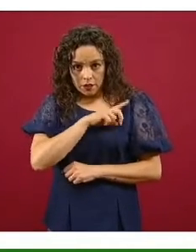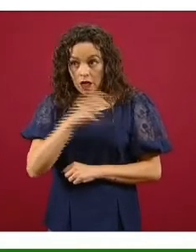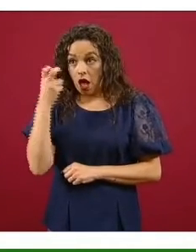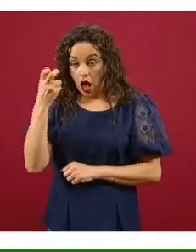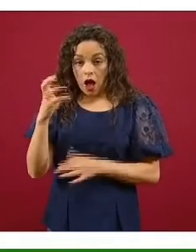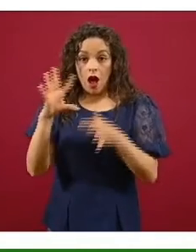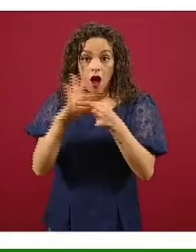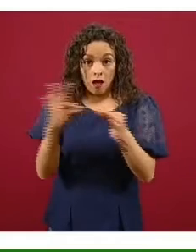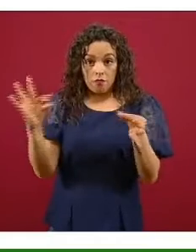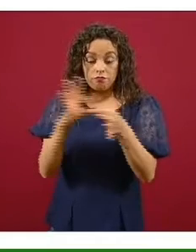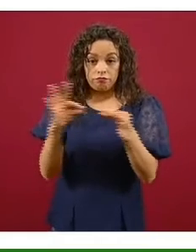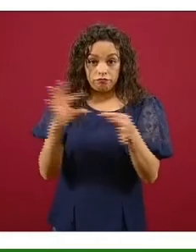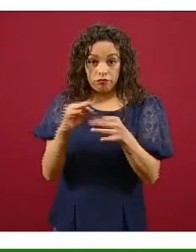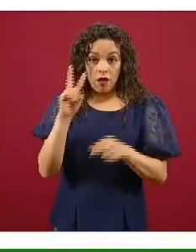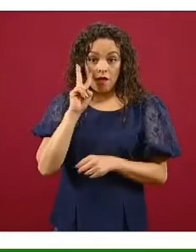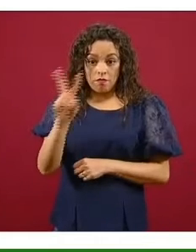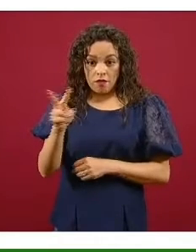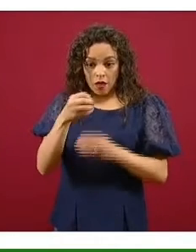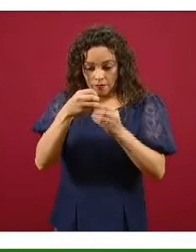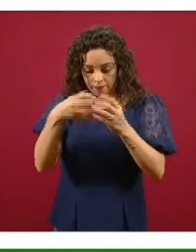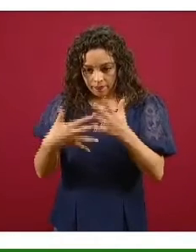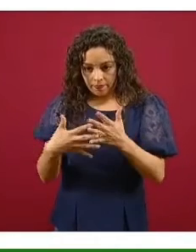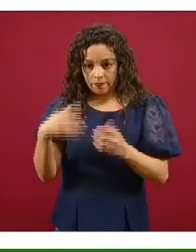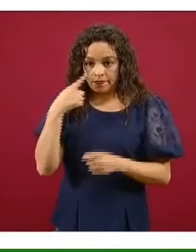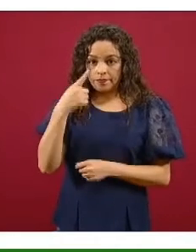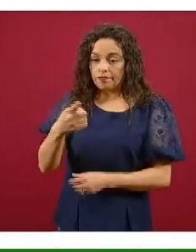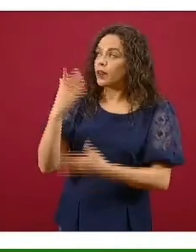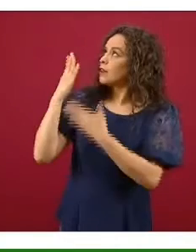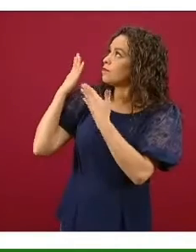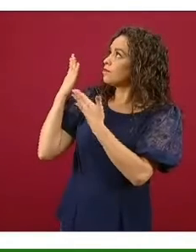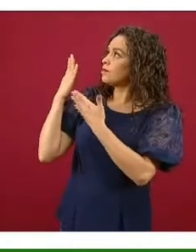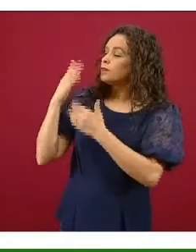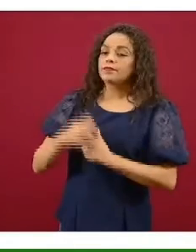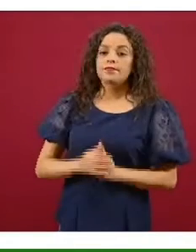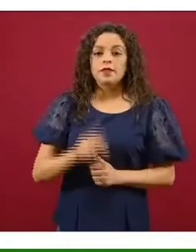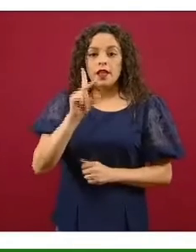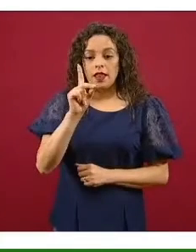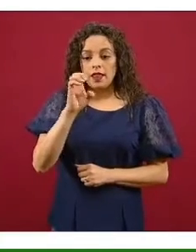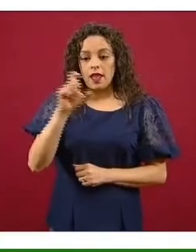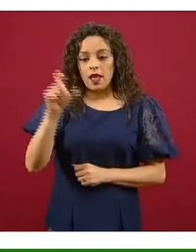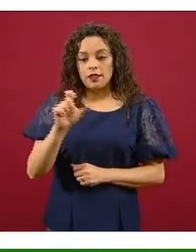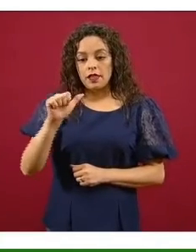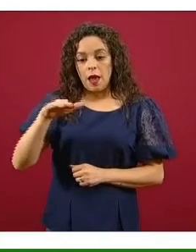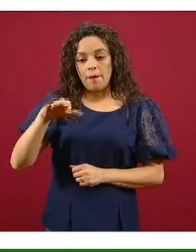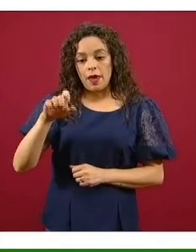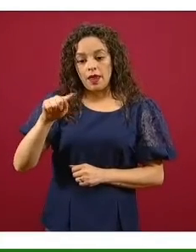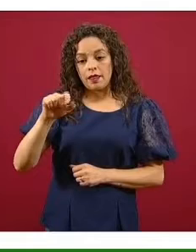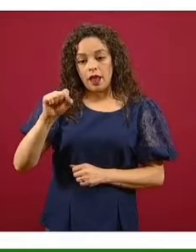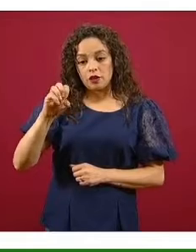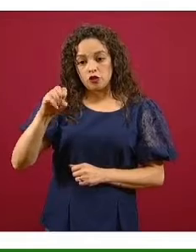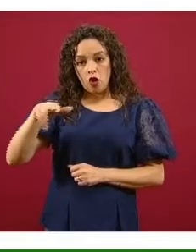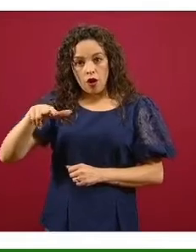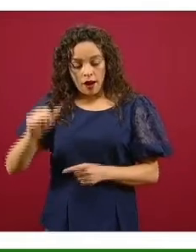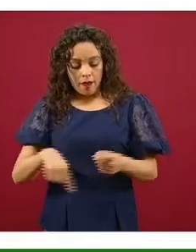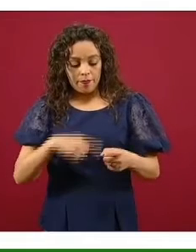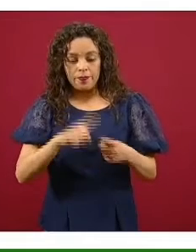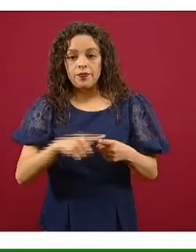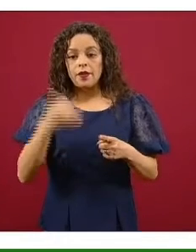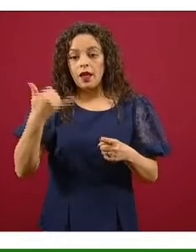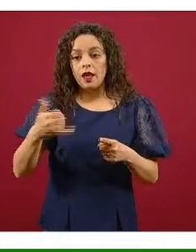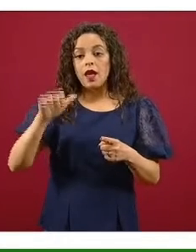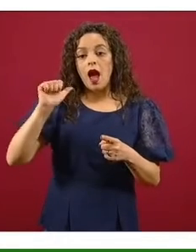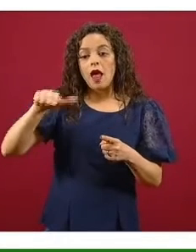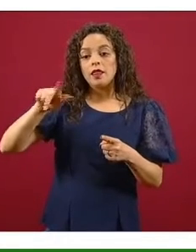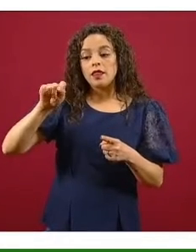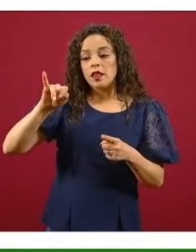descritos, y estos son la dexametasona y los anticoagulantes. La dexametasona se ha demostrado